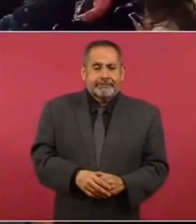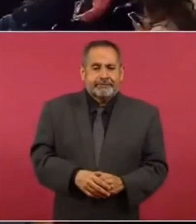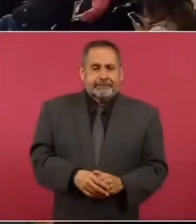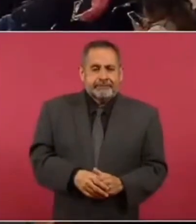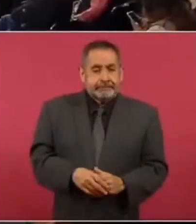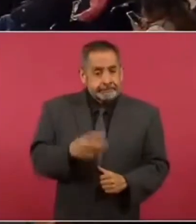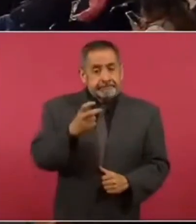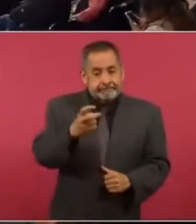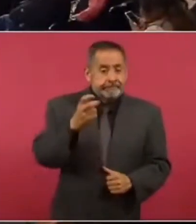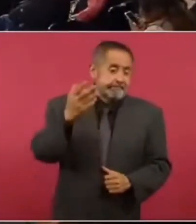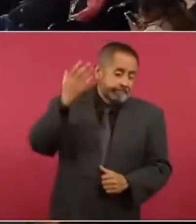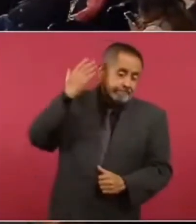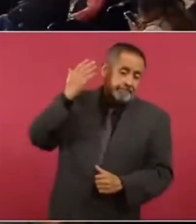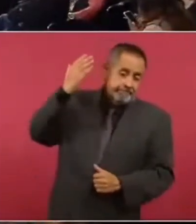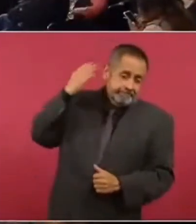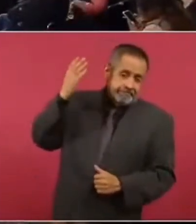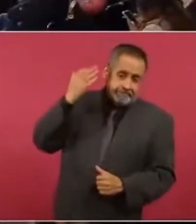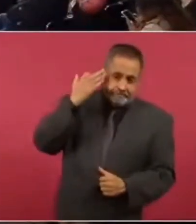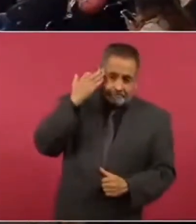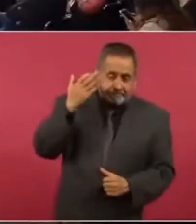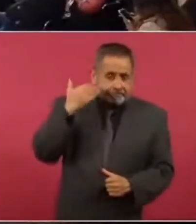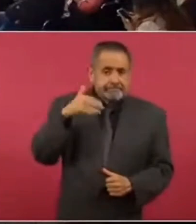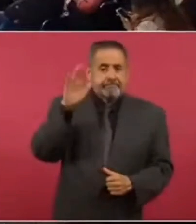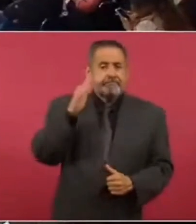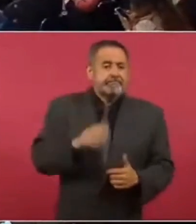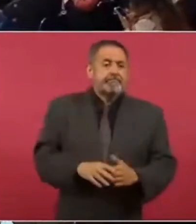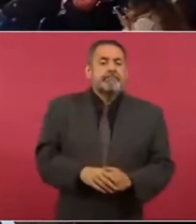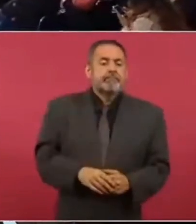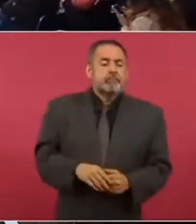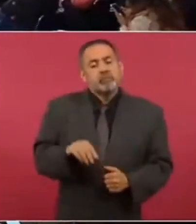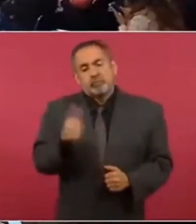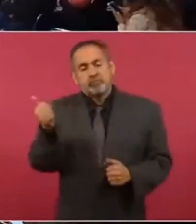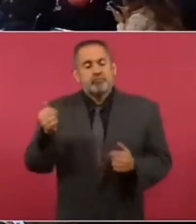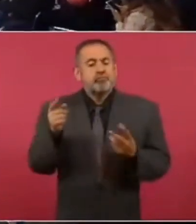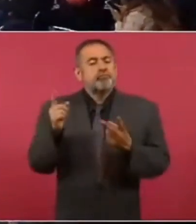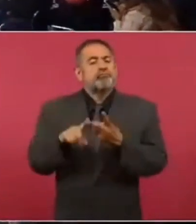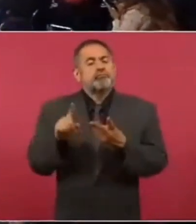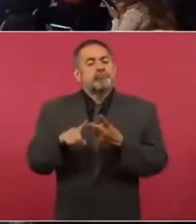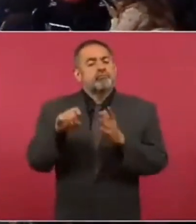Eso hacían. El otro caso